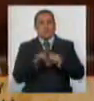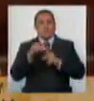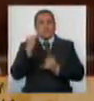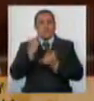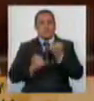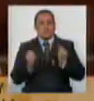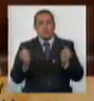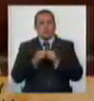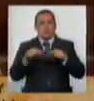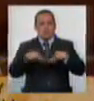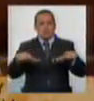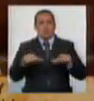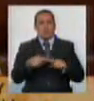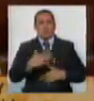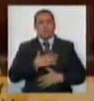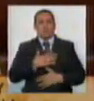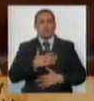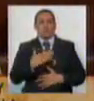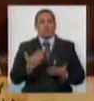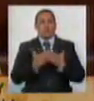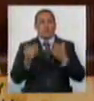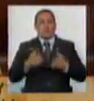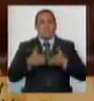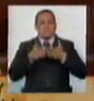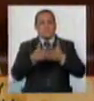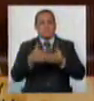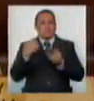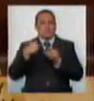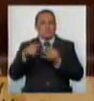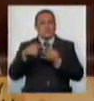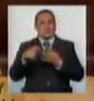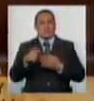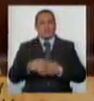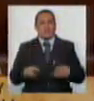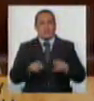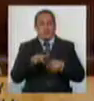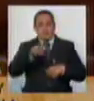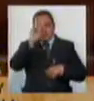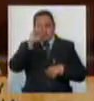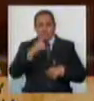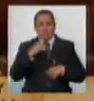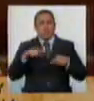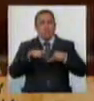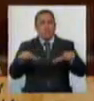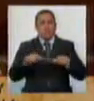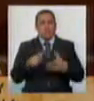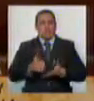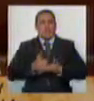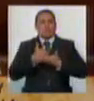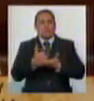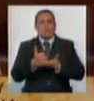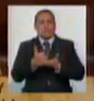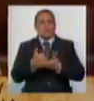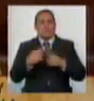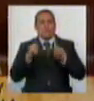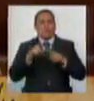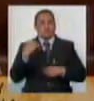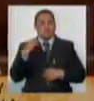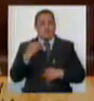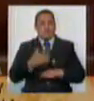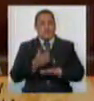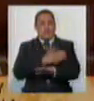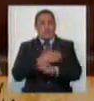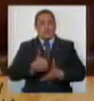terminal portuario General San Martín en Pisco, entre otros. El Perú es un país de oportunidades, pero no siempre ha